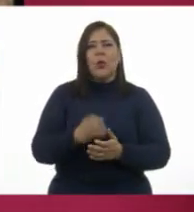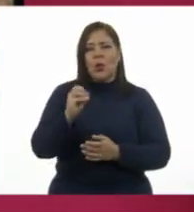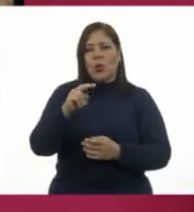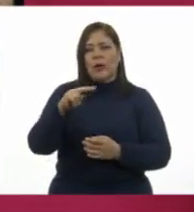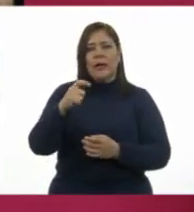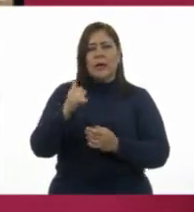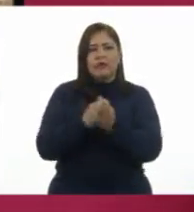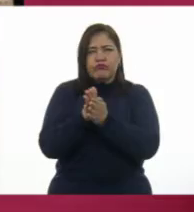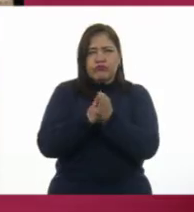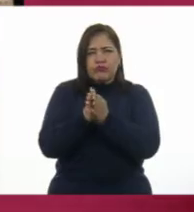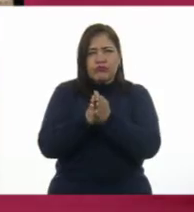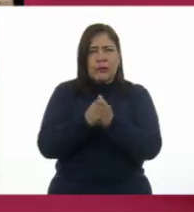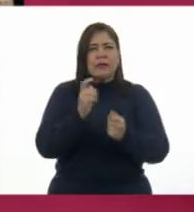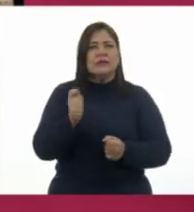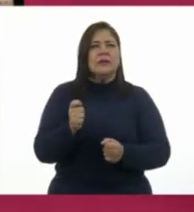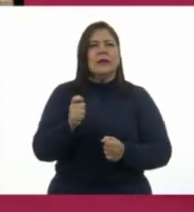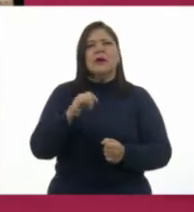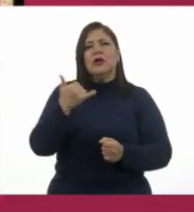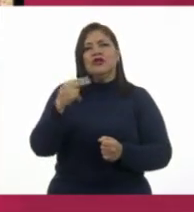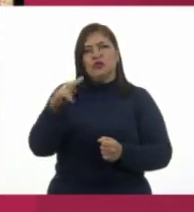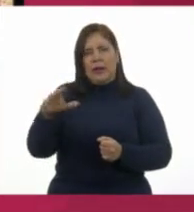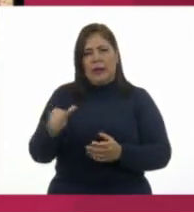orégano, yuca,